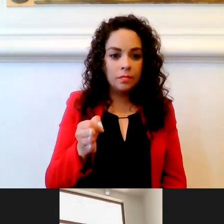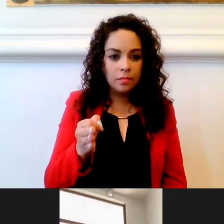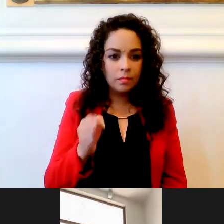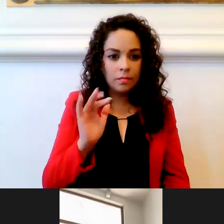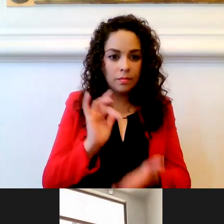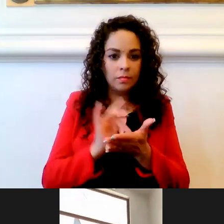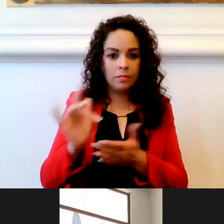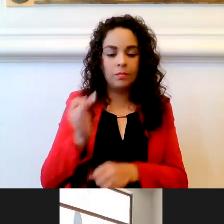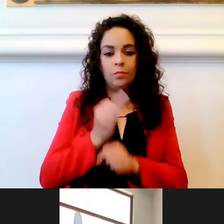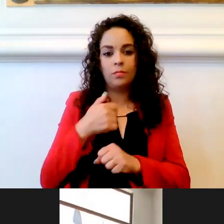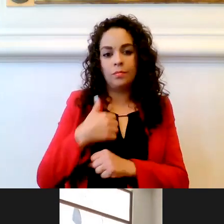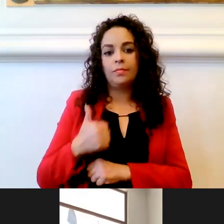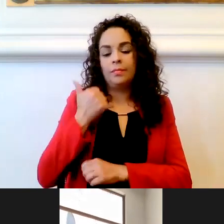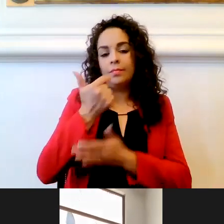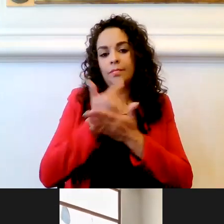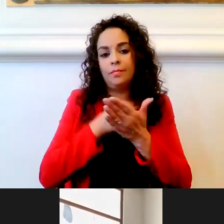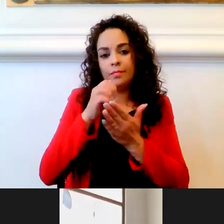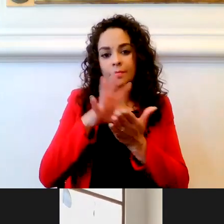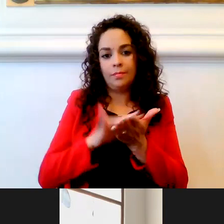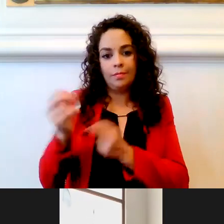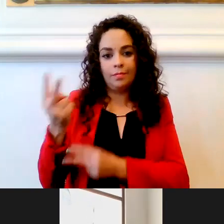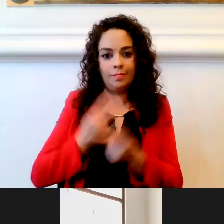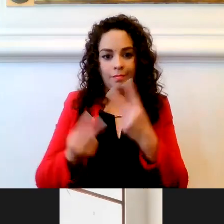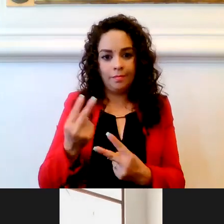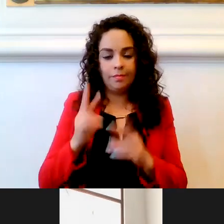su incorporación de la asistencia.